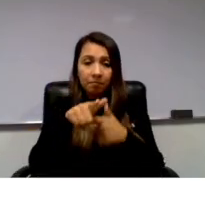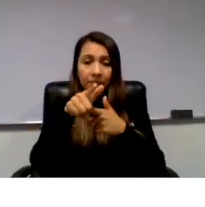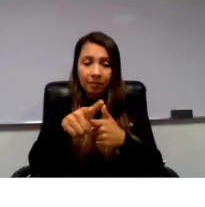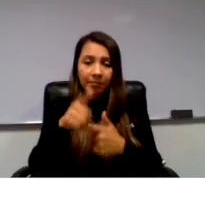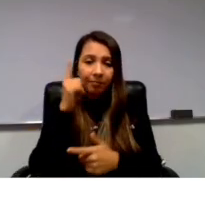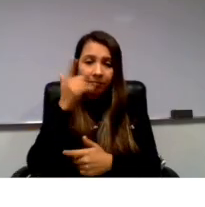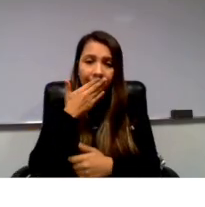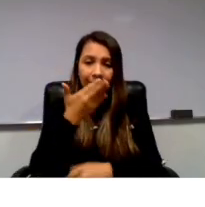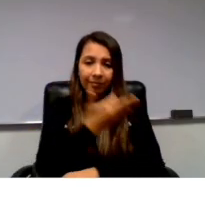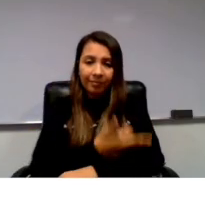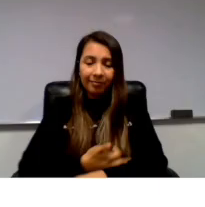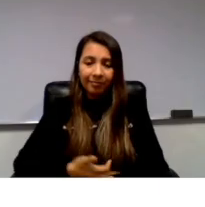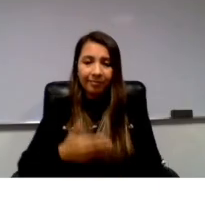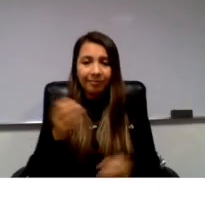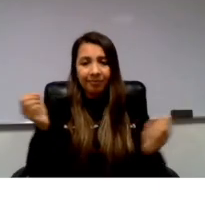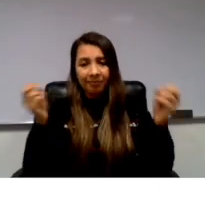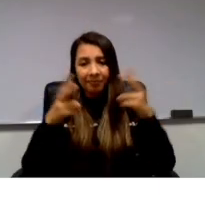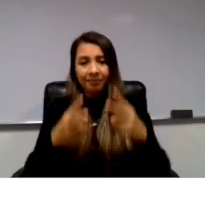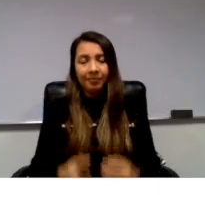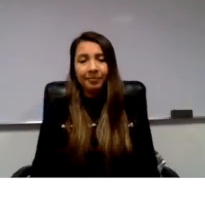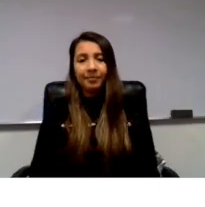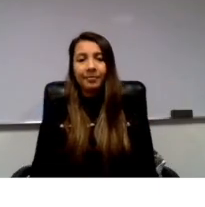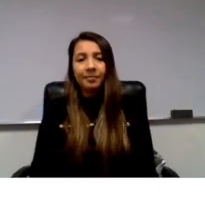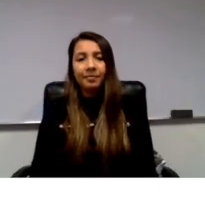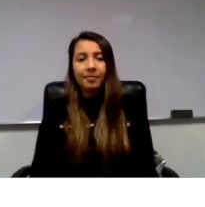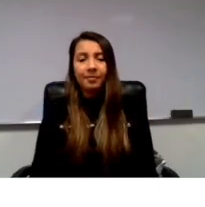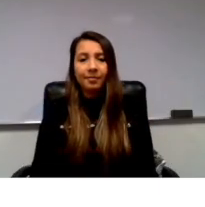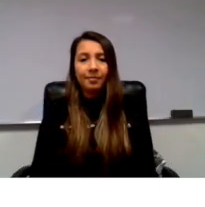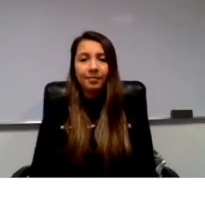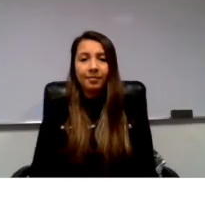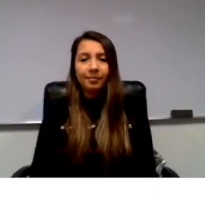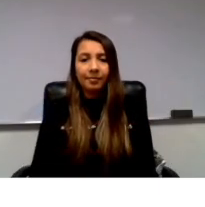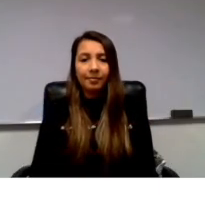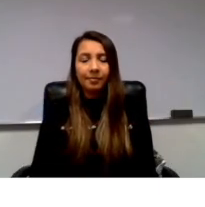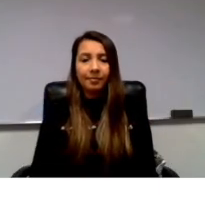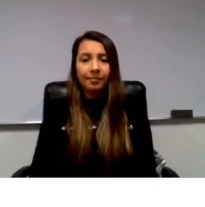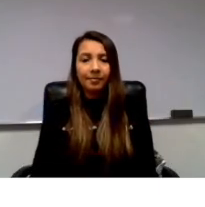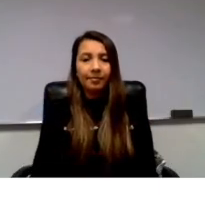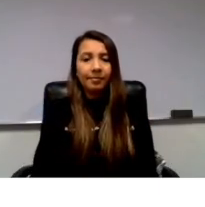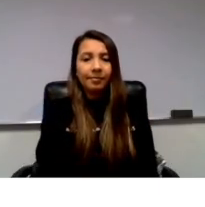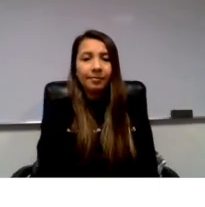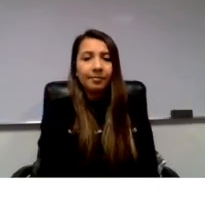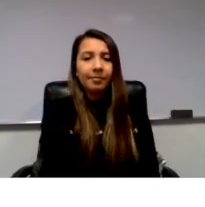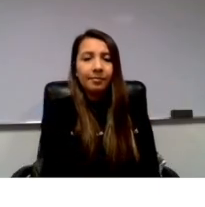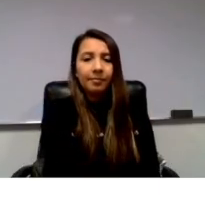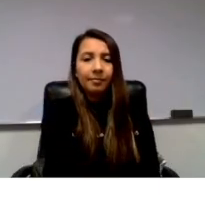una excelente tarde. Hasta luego. Muchas gracias. Un placer.